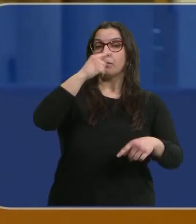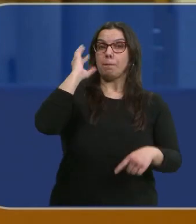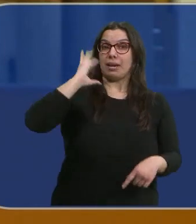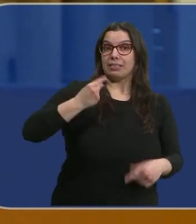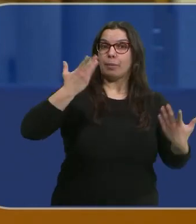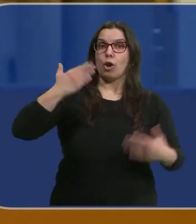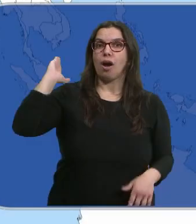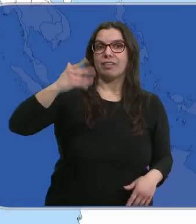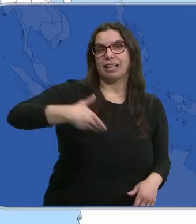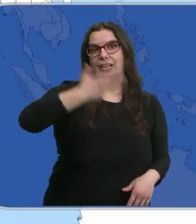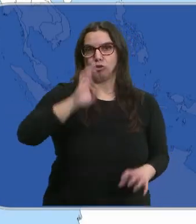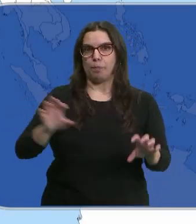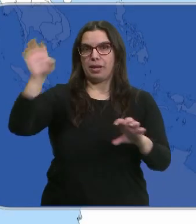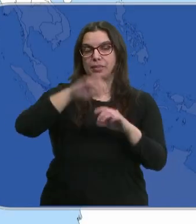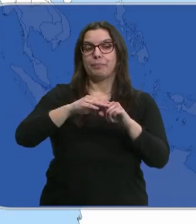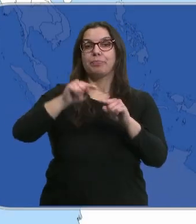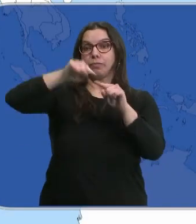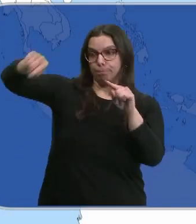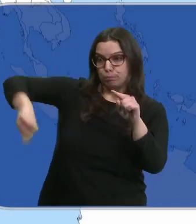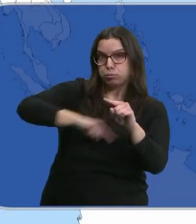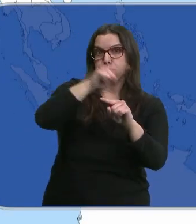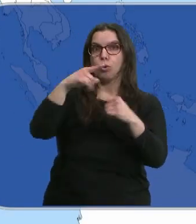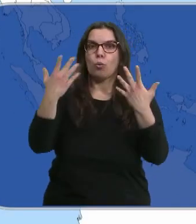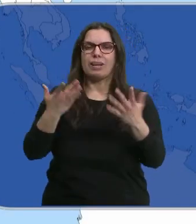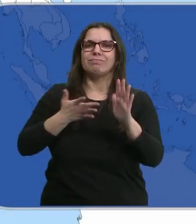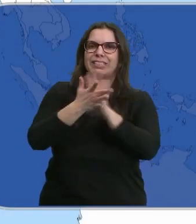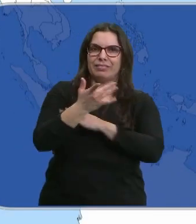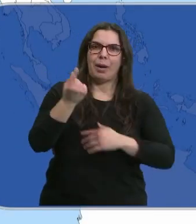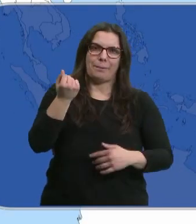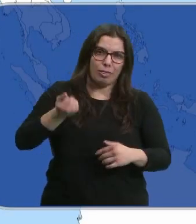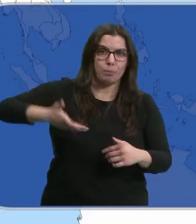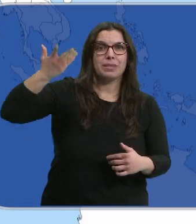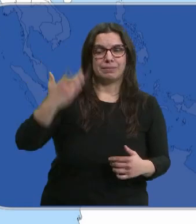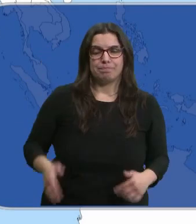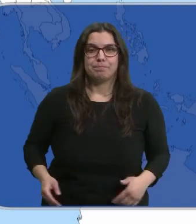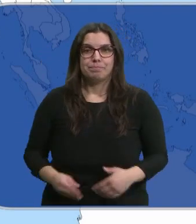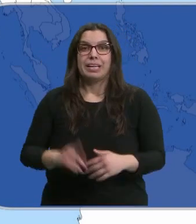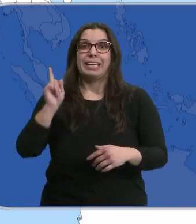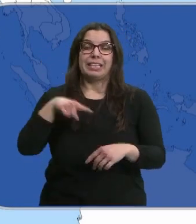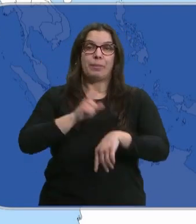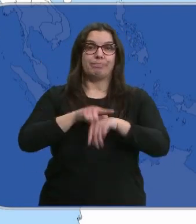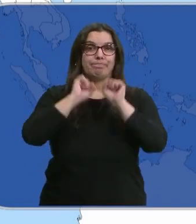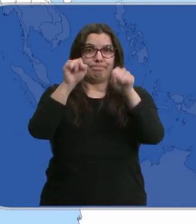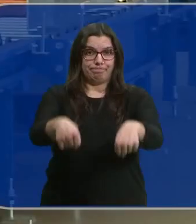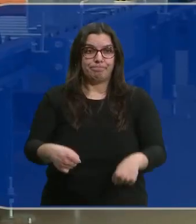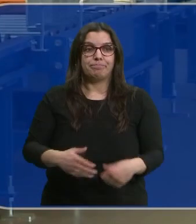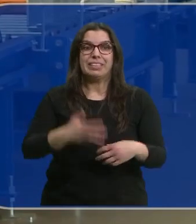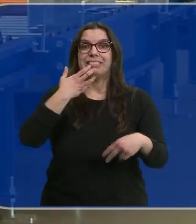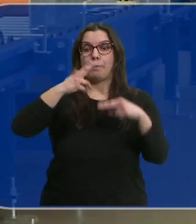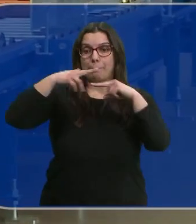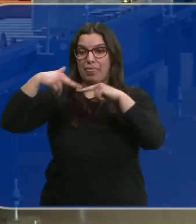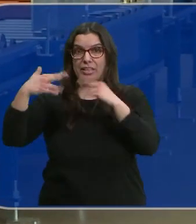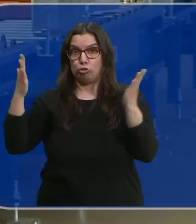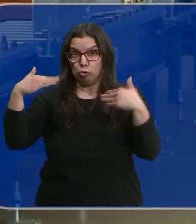al resto de países. La alternativa es cambiar la ruta, pero ello conllevará una subida de precios y retrasos. Si no llegan las piezas, pues